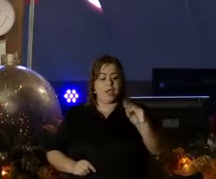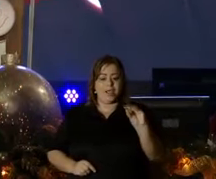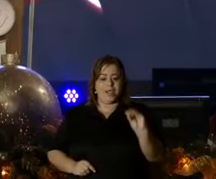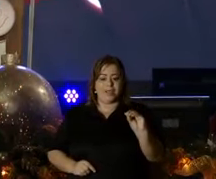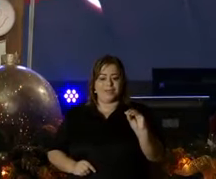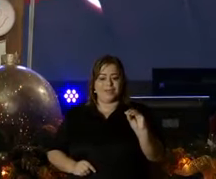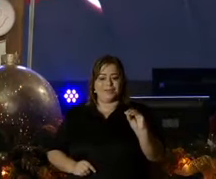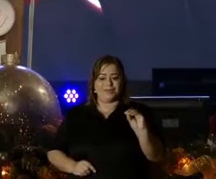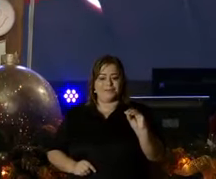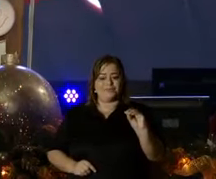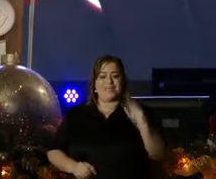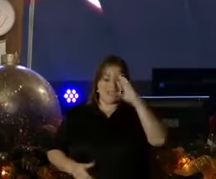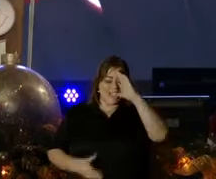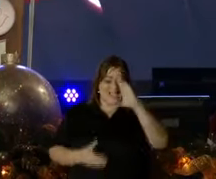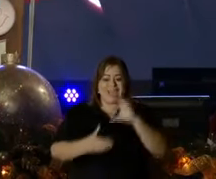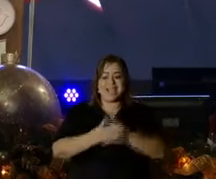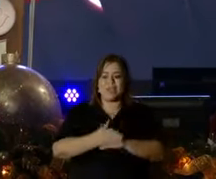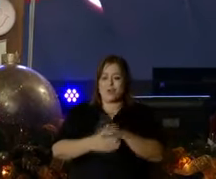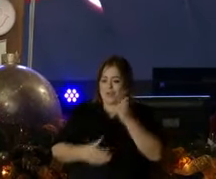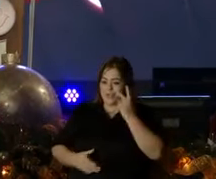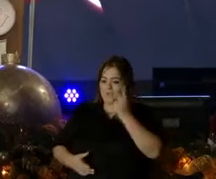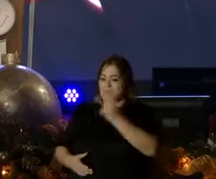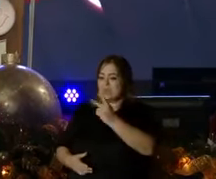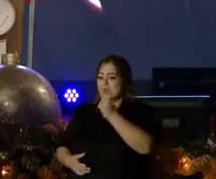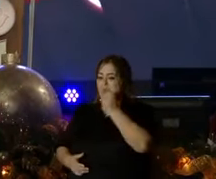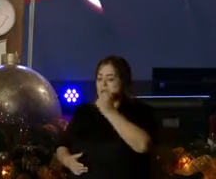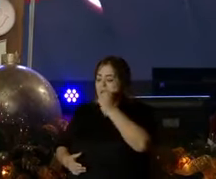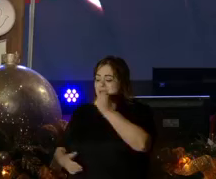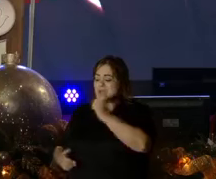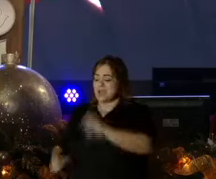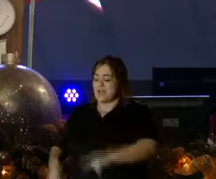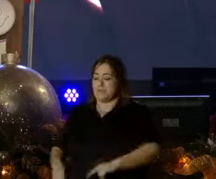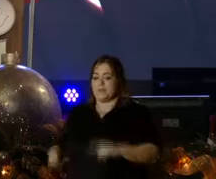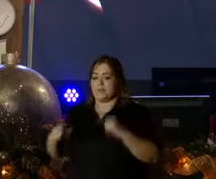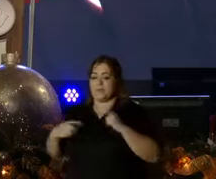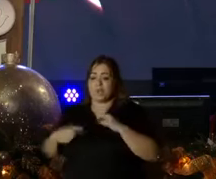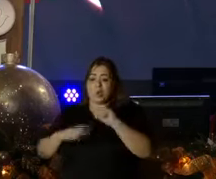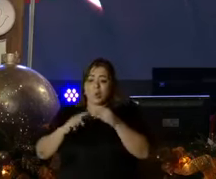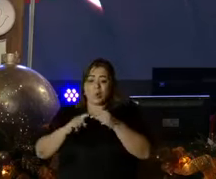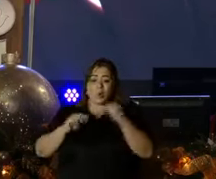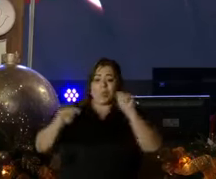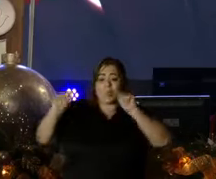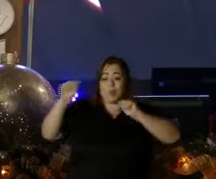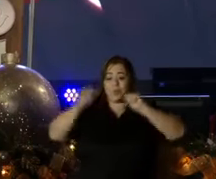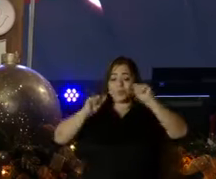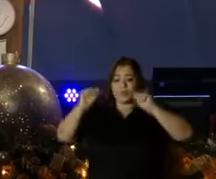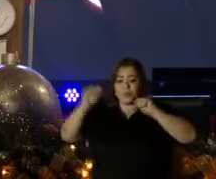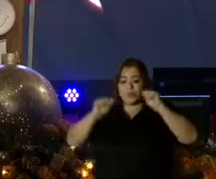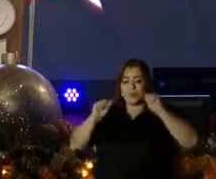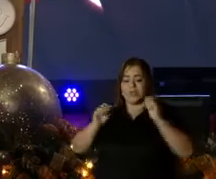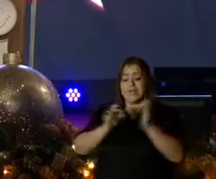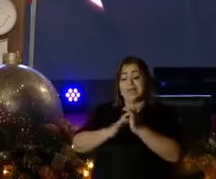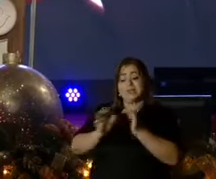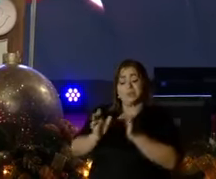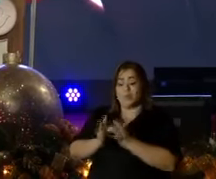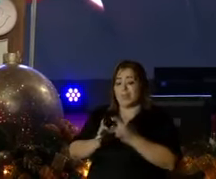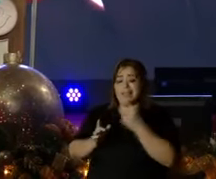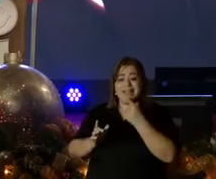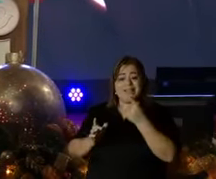su milagro. Él creyó. Y cuando vino la duda, le asaltó la duda, Jesús le dijo, no